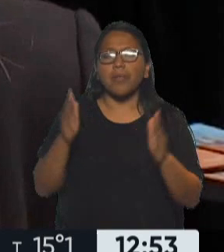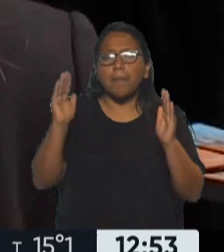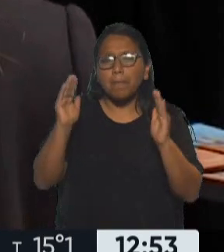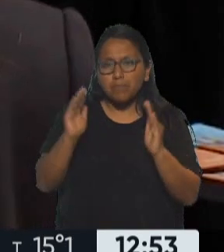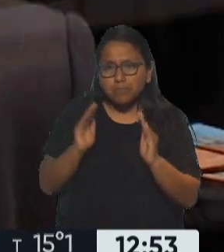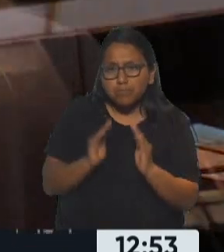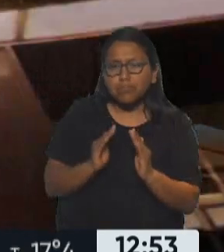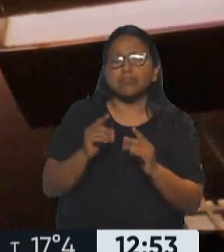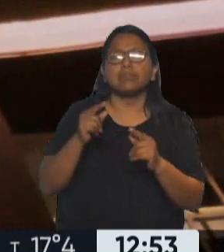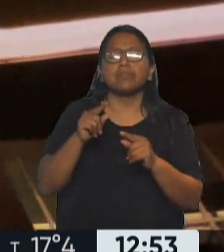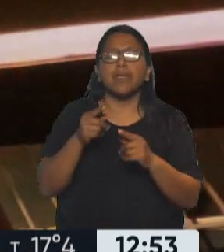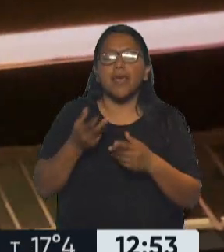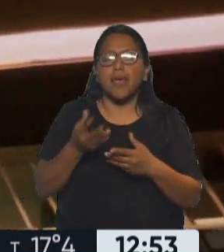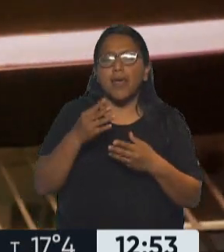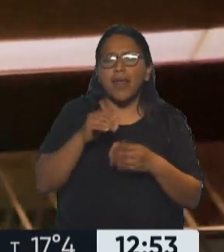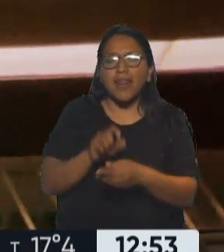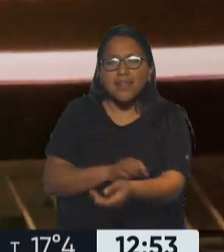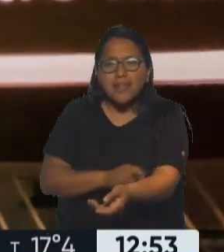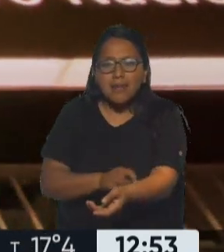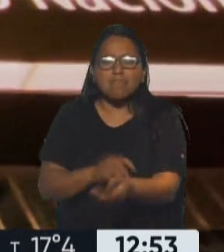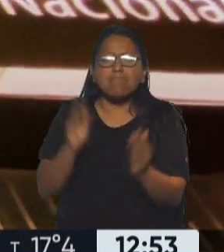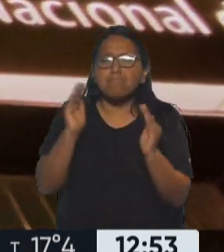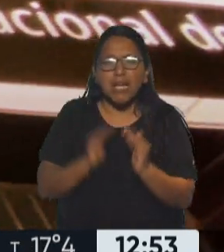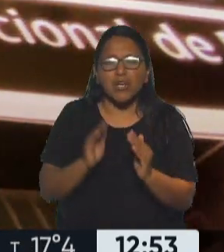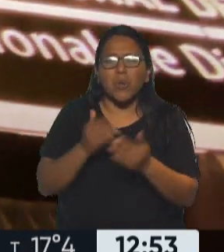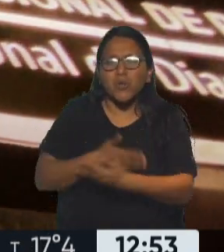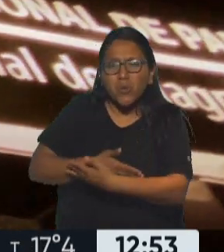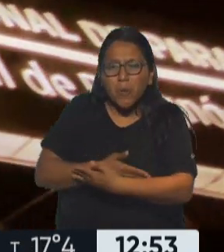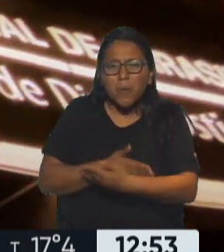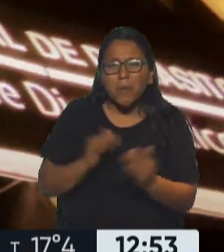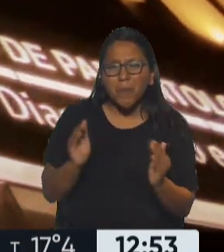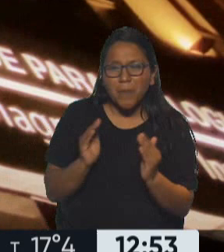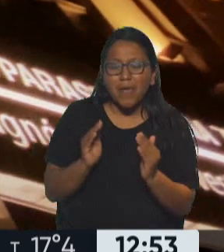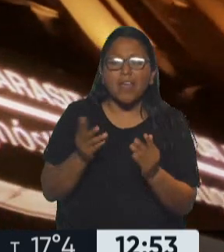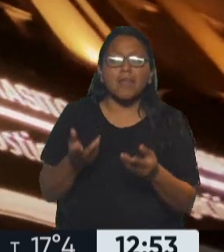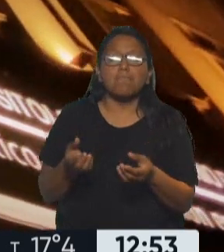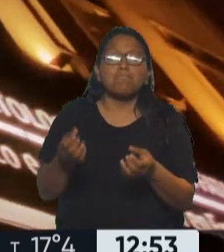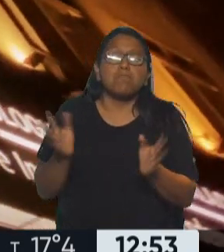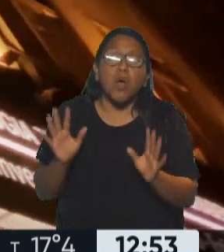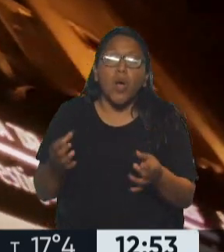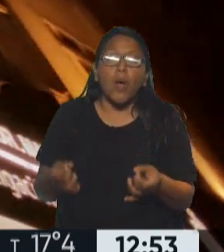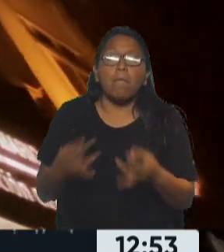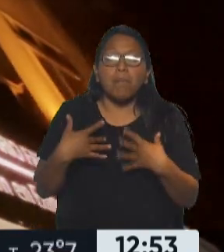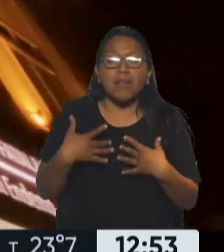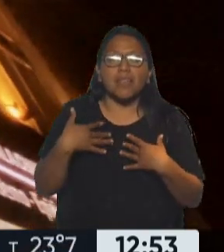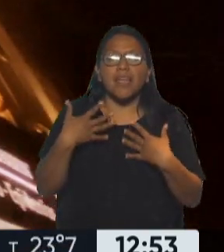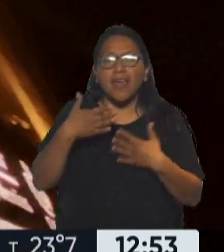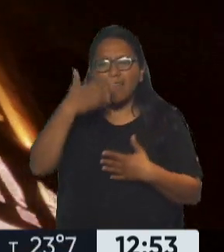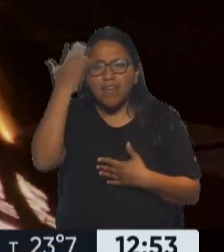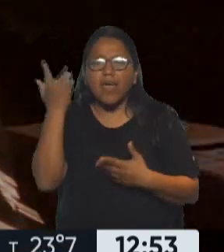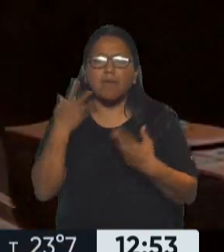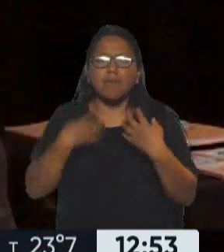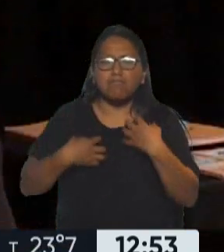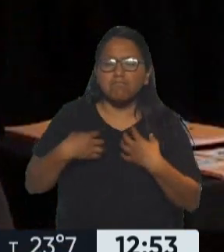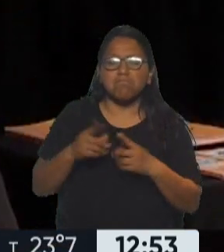disminuir la cantidad de parásitos que vos tenés en sangre es altísima cuando sos un bebé. Infectarte no quiere decir que expreses clínica, que te enfermes, por decirlo